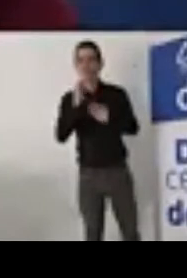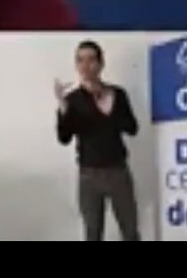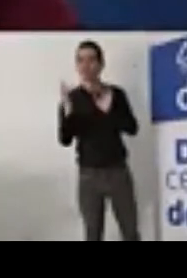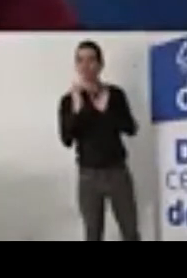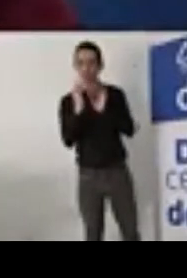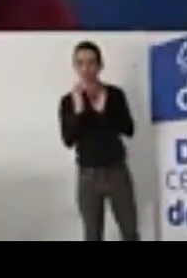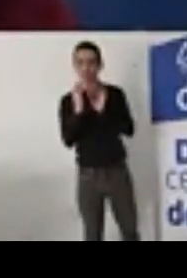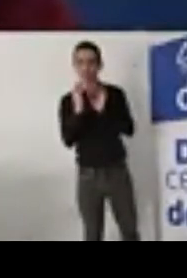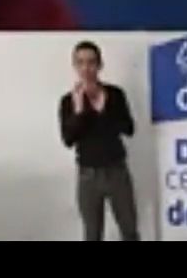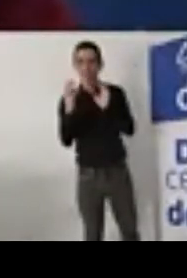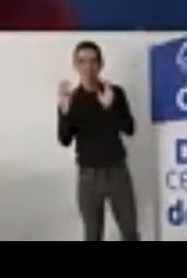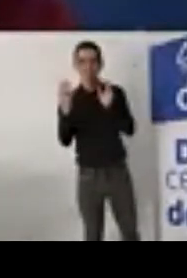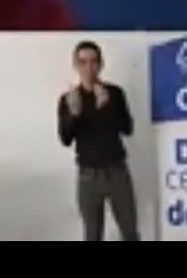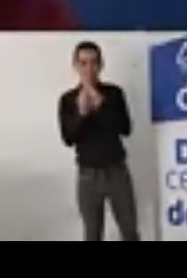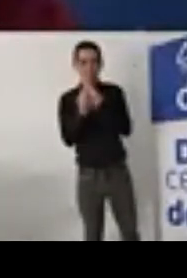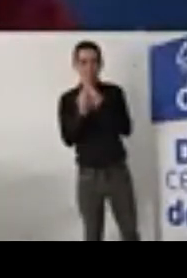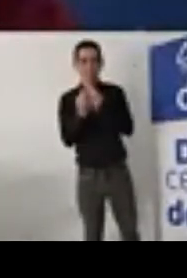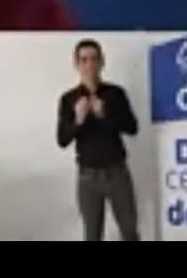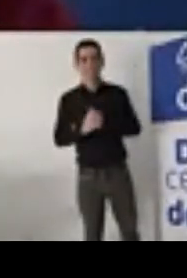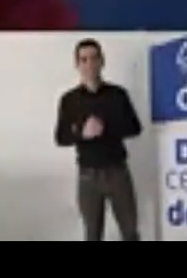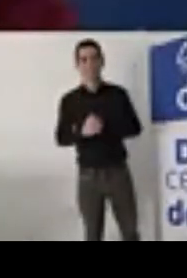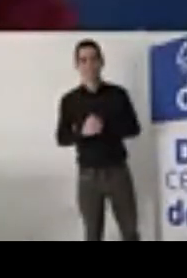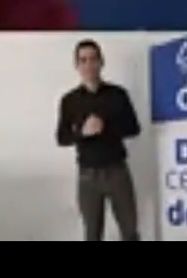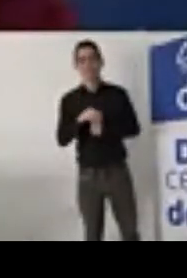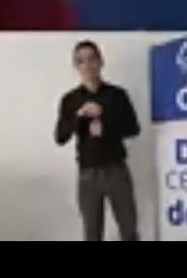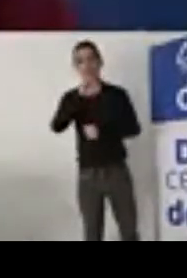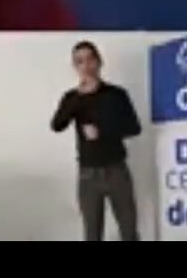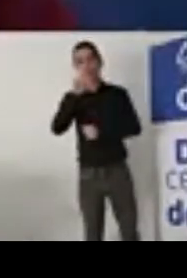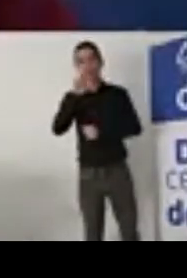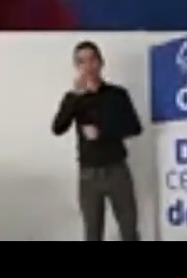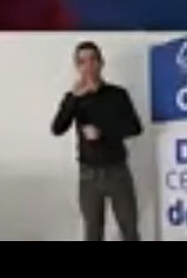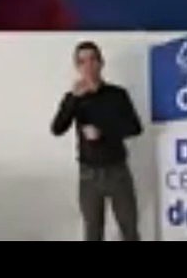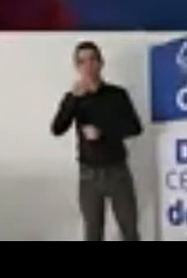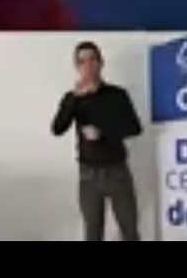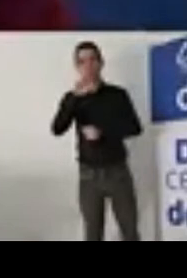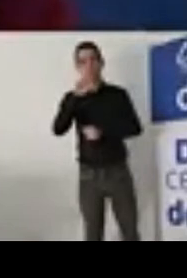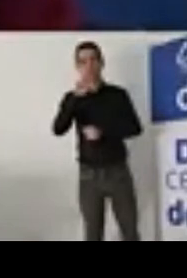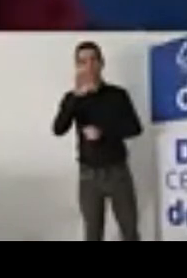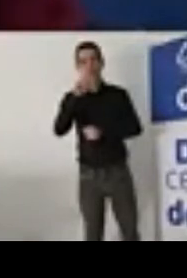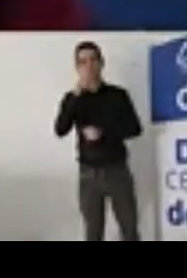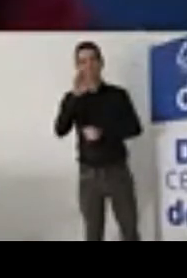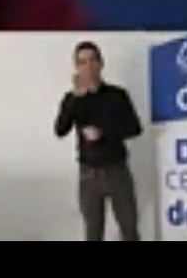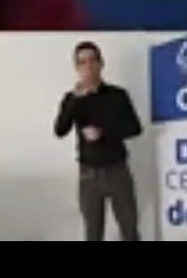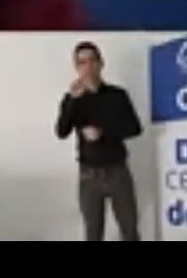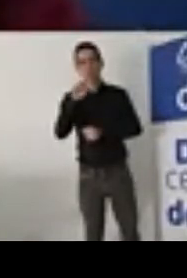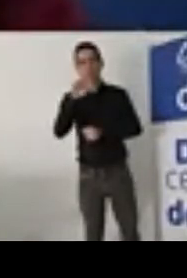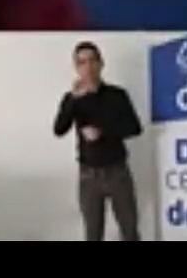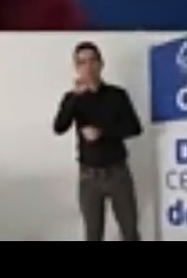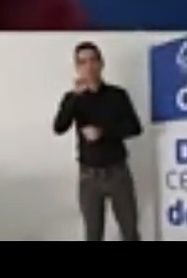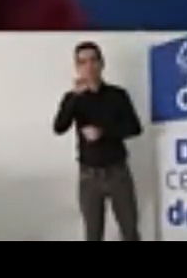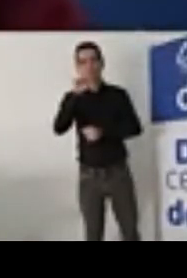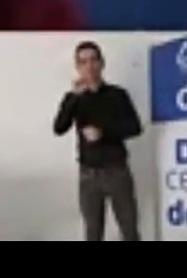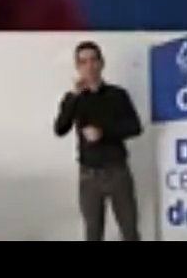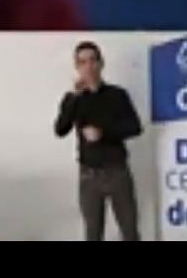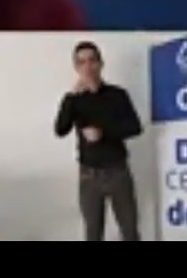Doy la bienvenida a Julián Rodríguez Sastoque, quien me voy a permitir leer un poco de su reseña. Él